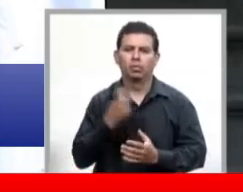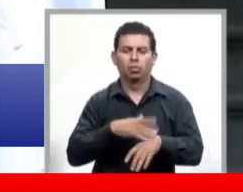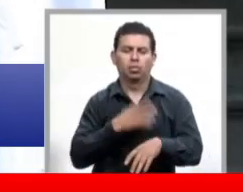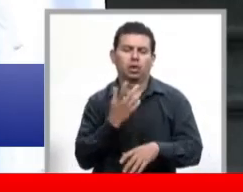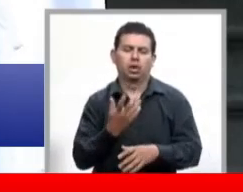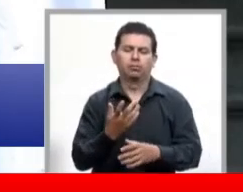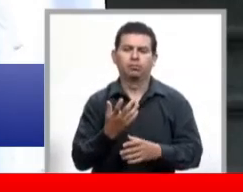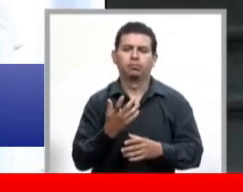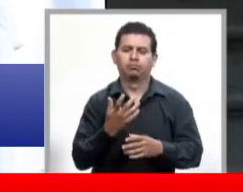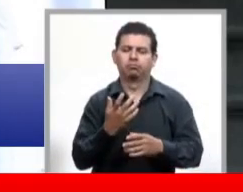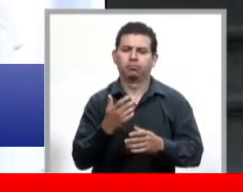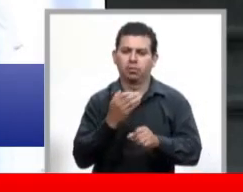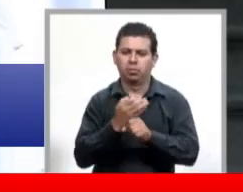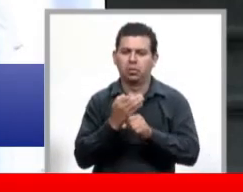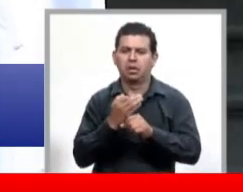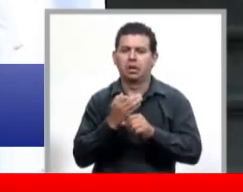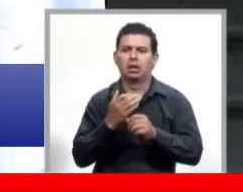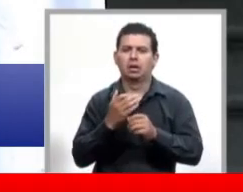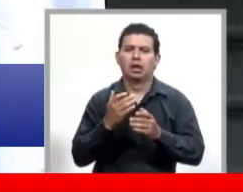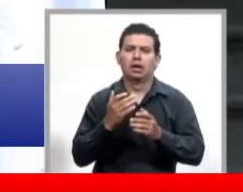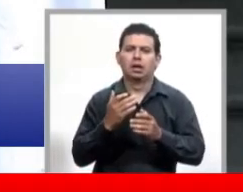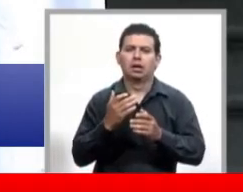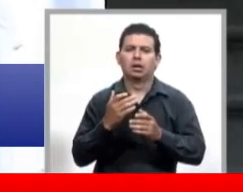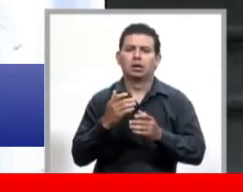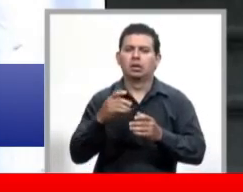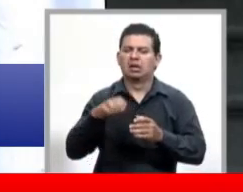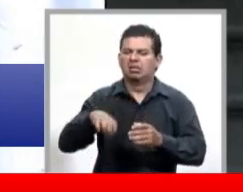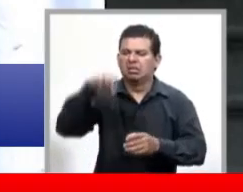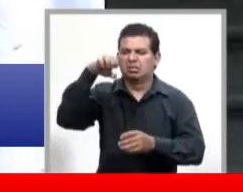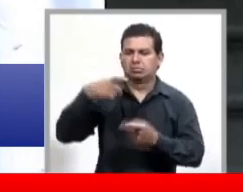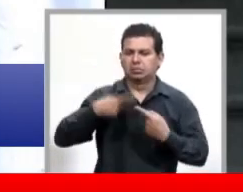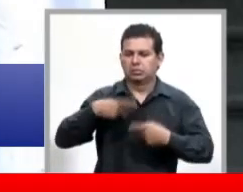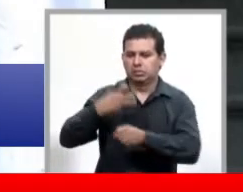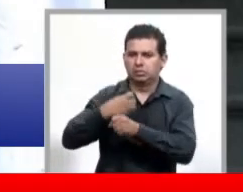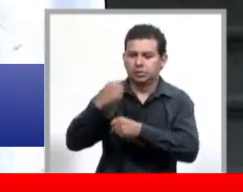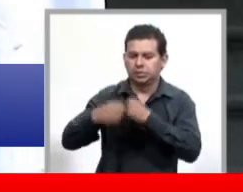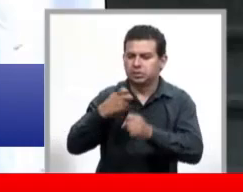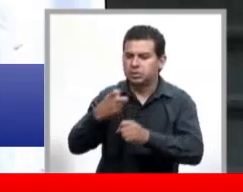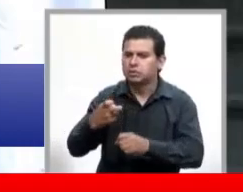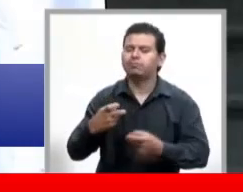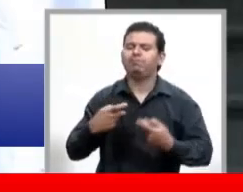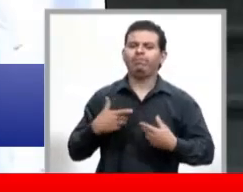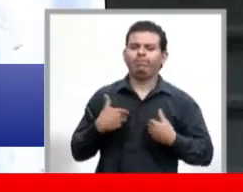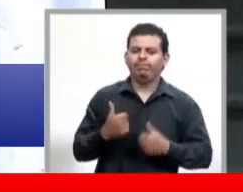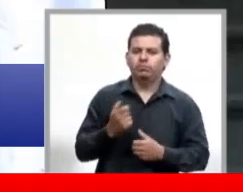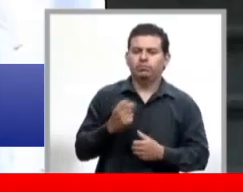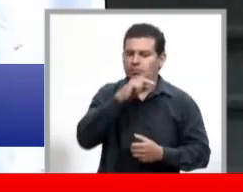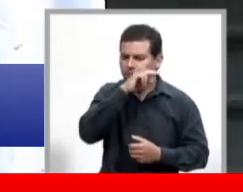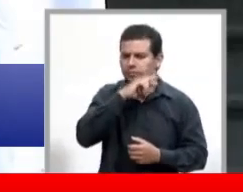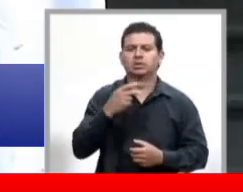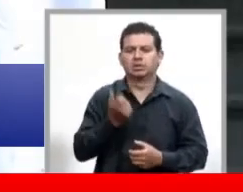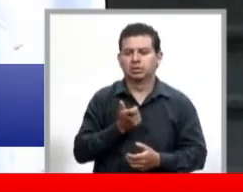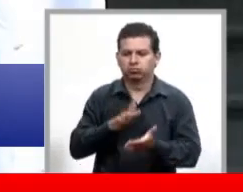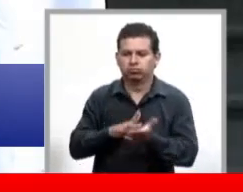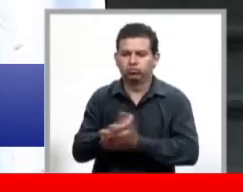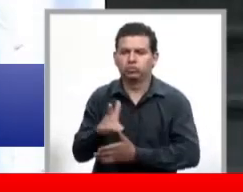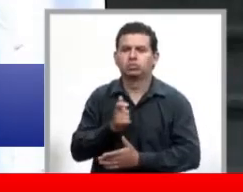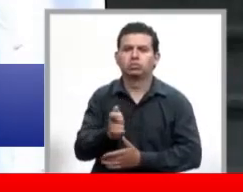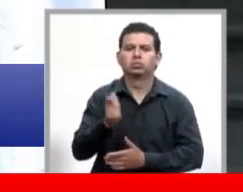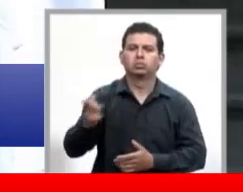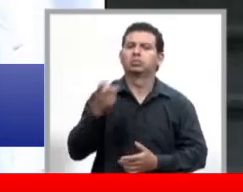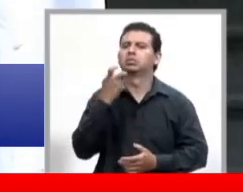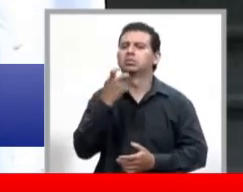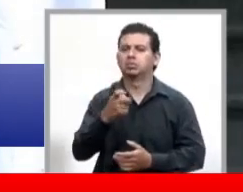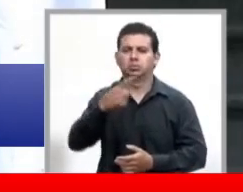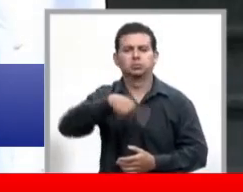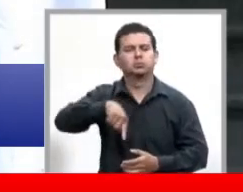haciendo y observando el día de hoy, como son los adultos mayores, haciendo estas colas y estas acciones. Nosotros estamos